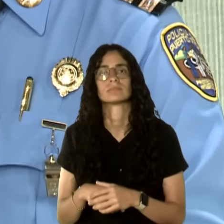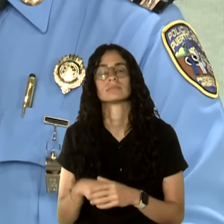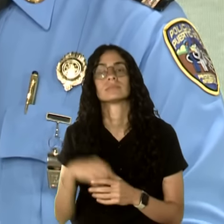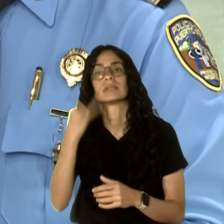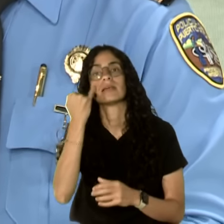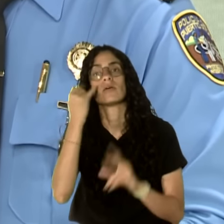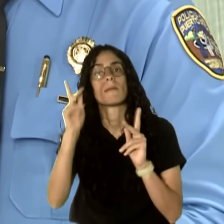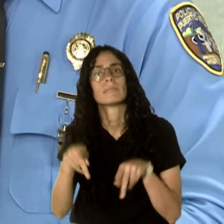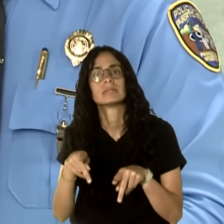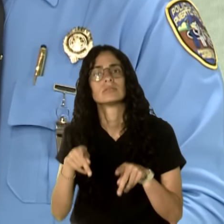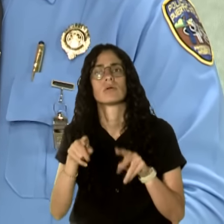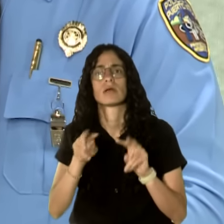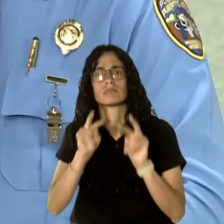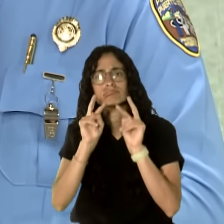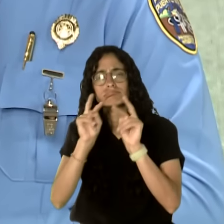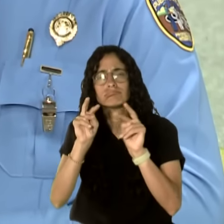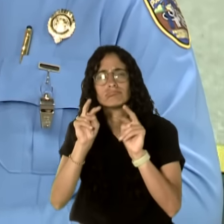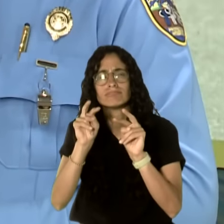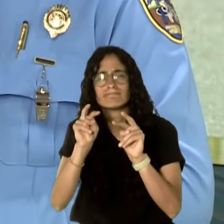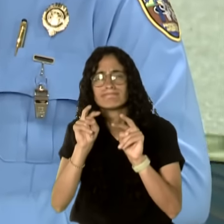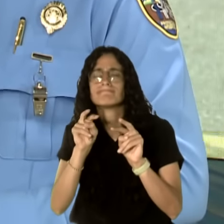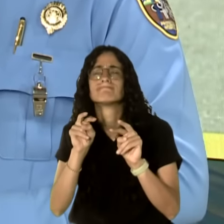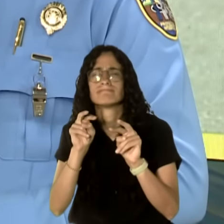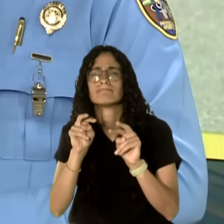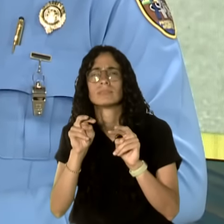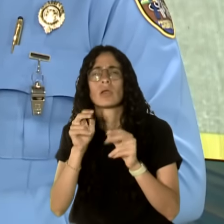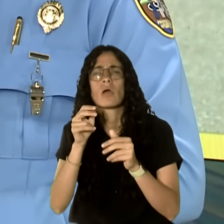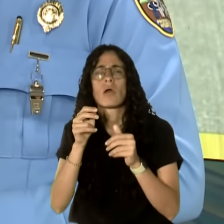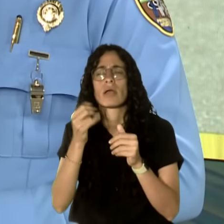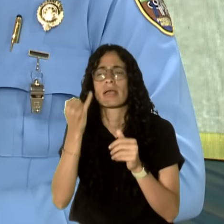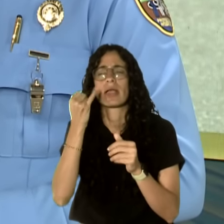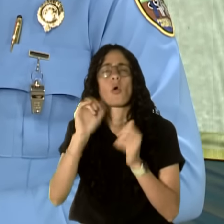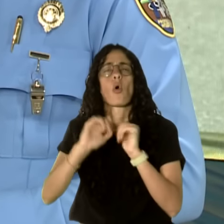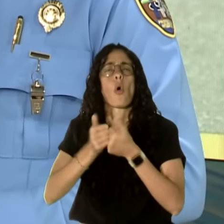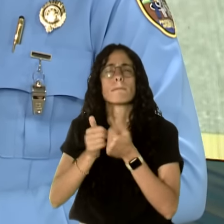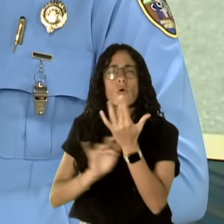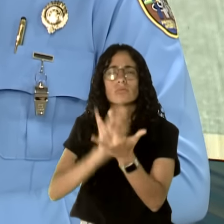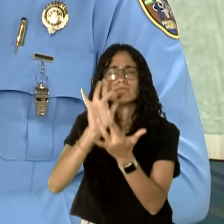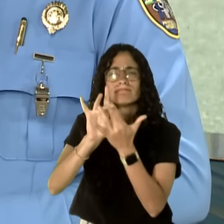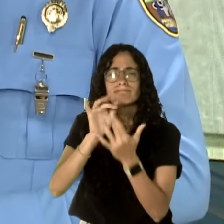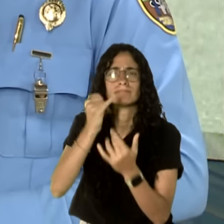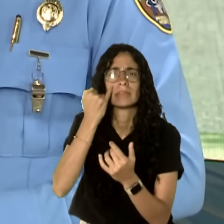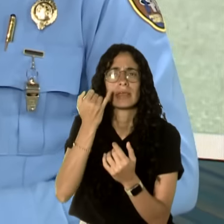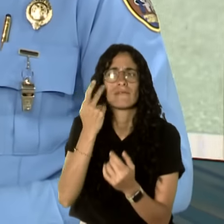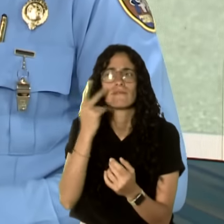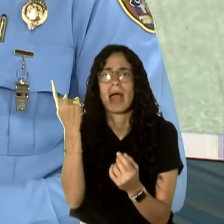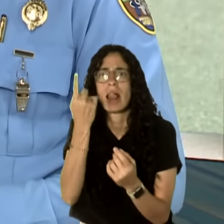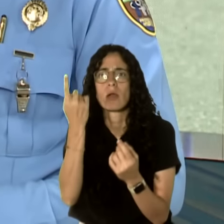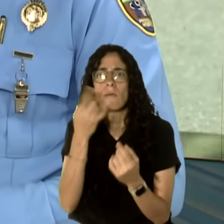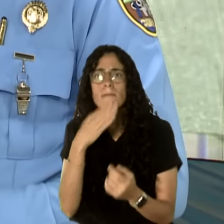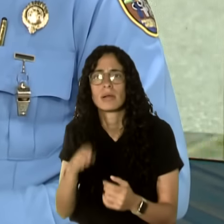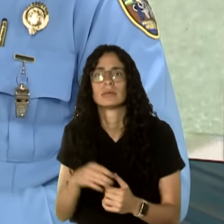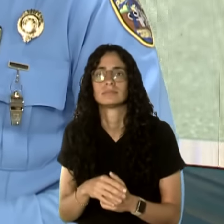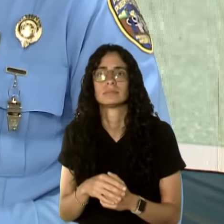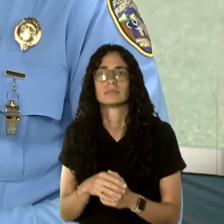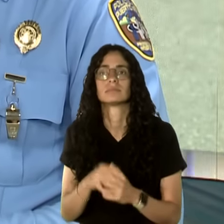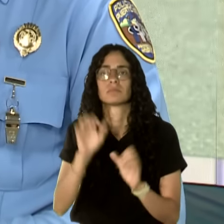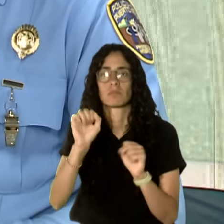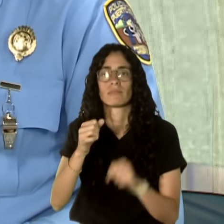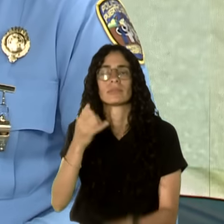situación donde requiere la intervención policíaca Cuál es la manera de comunicarse con ustedes para que se haga la misma bien lo puede hacer A través de la línea